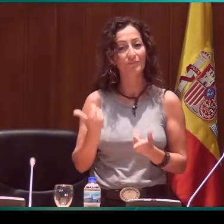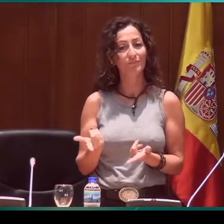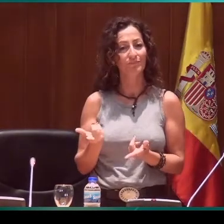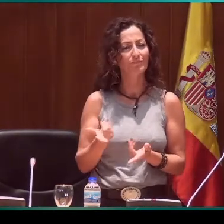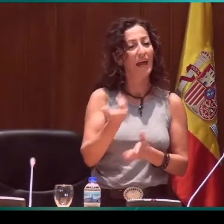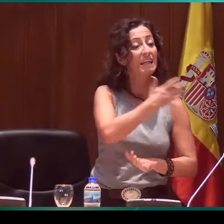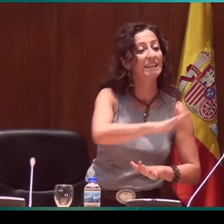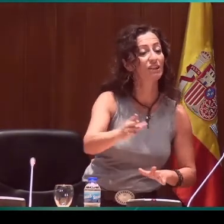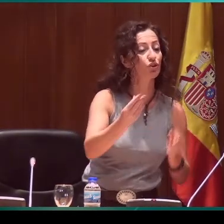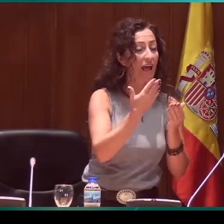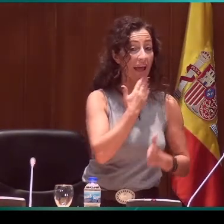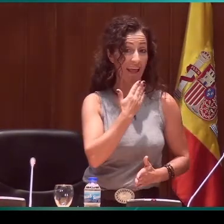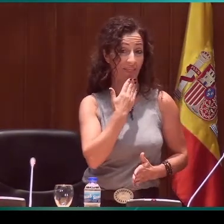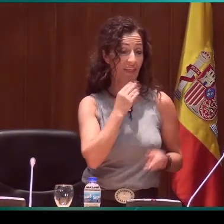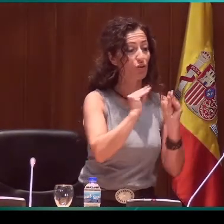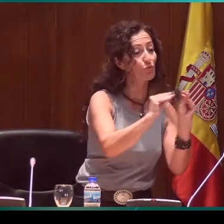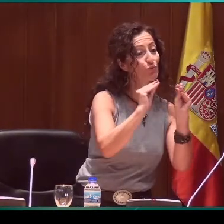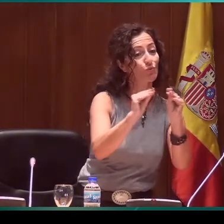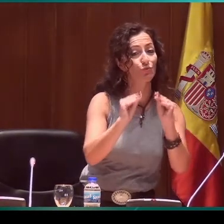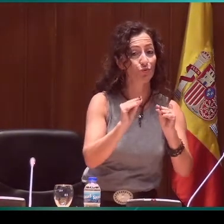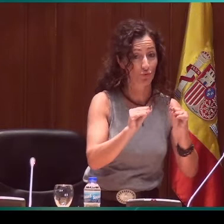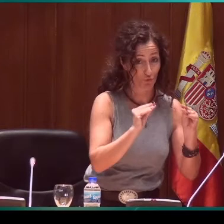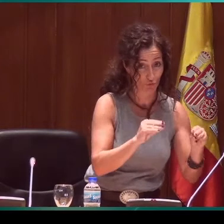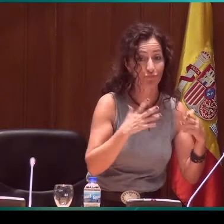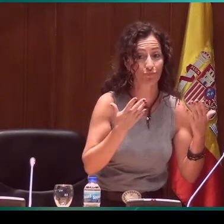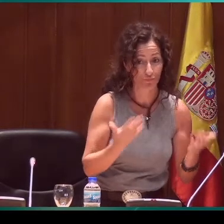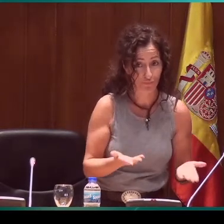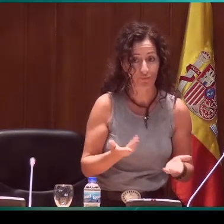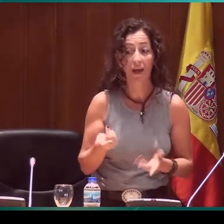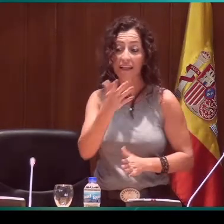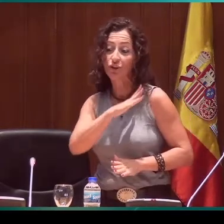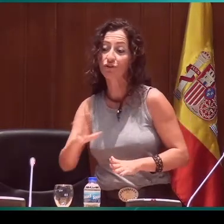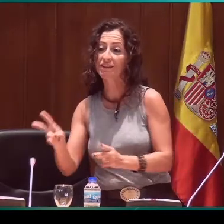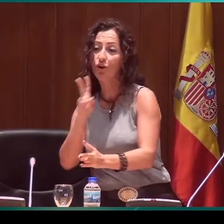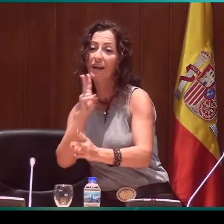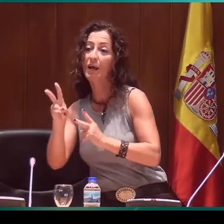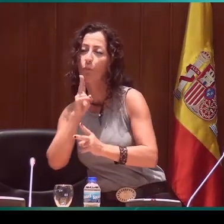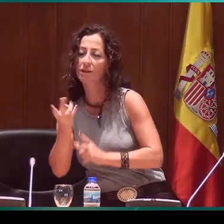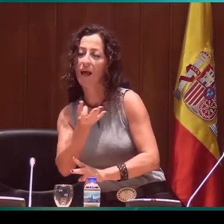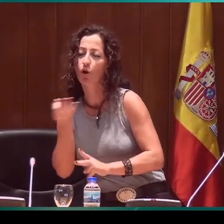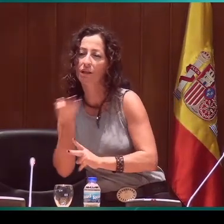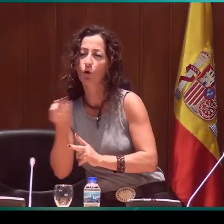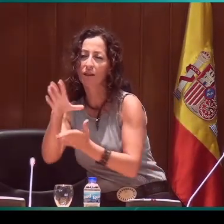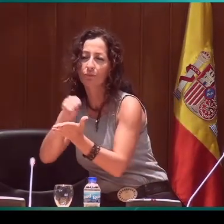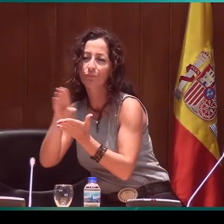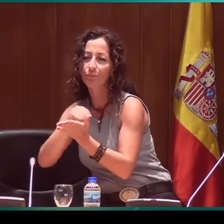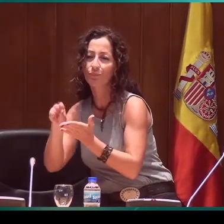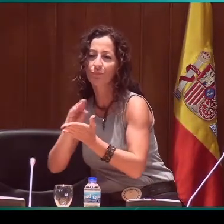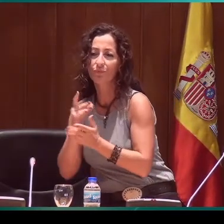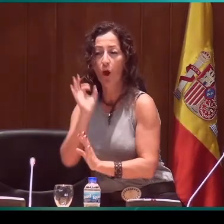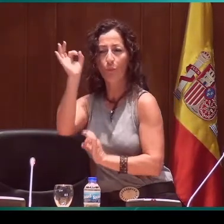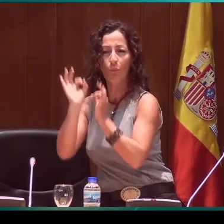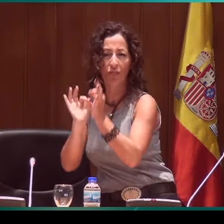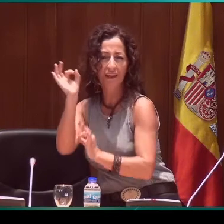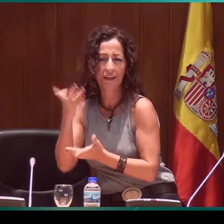que los niños con edades diferentes en los distintos grupos y su porcentaje de